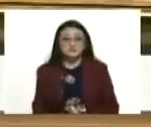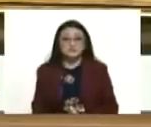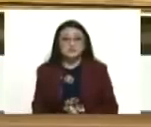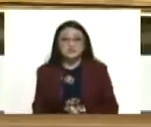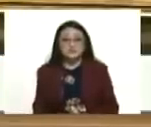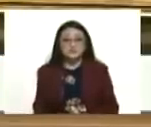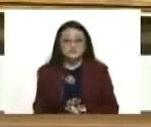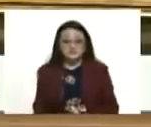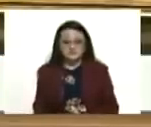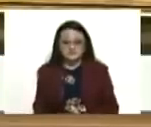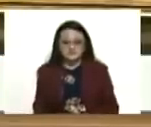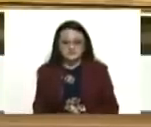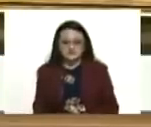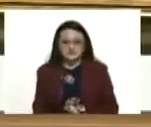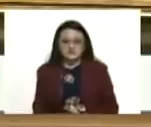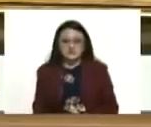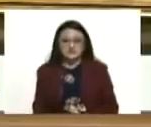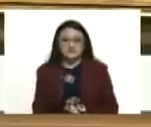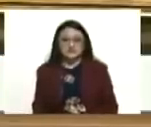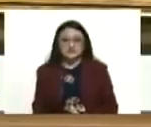Yo creo que una cosa